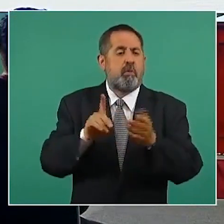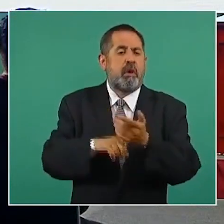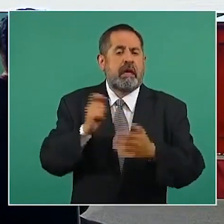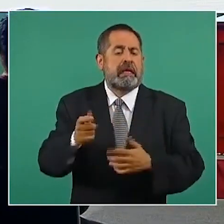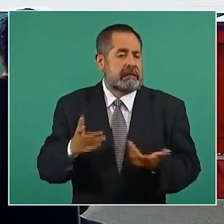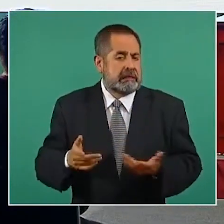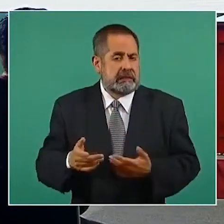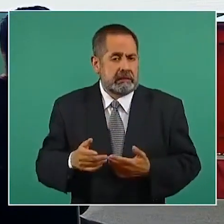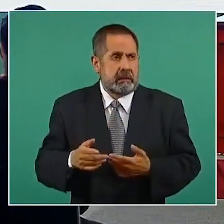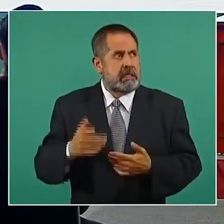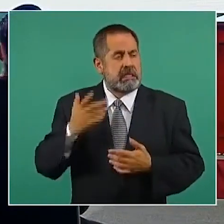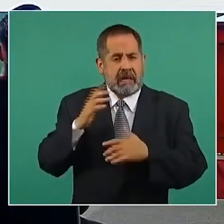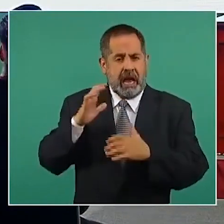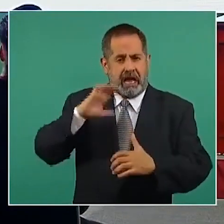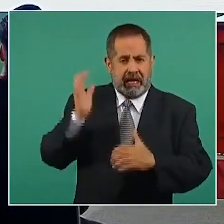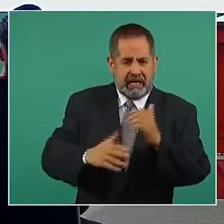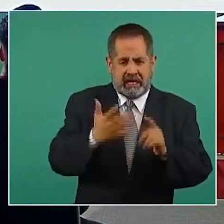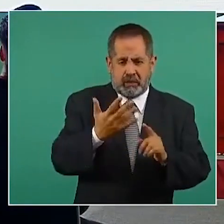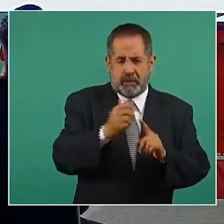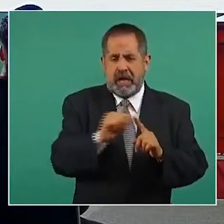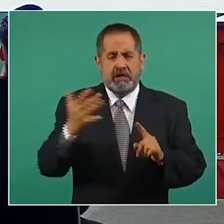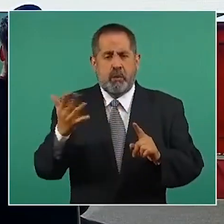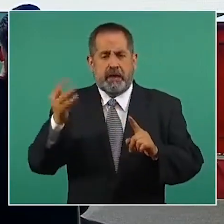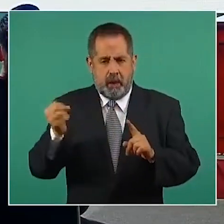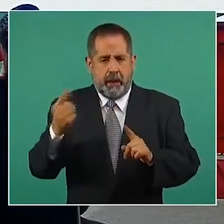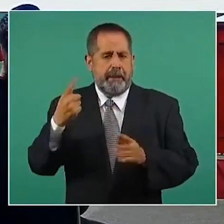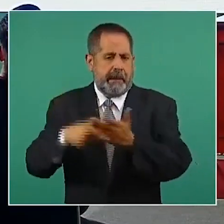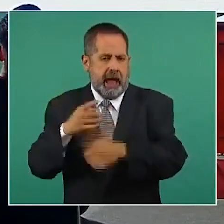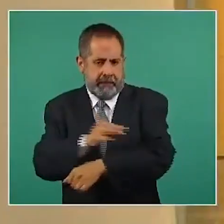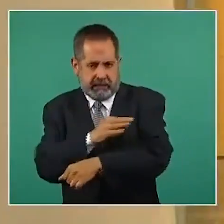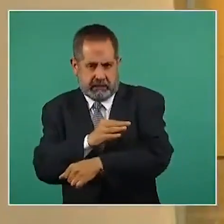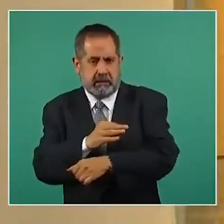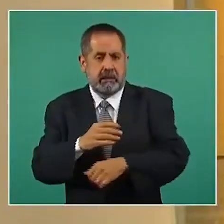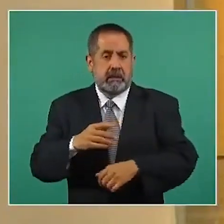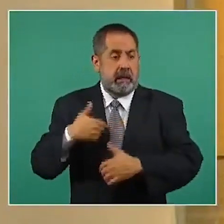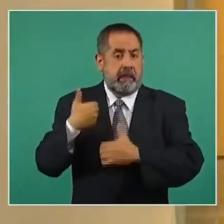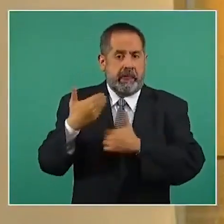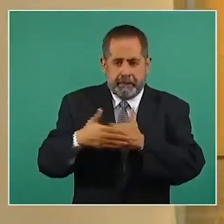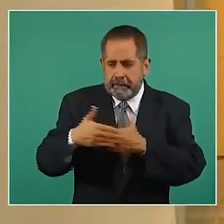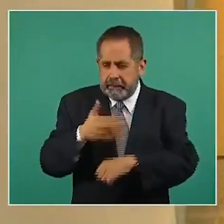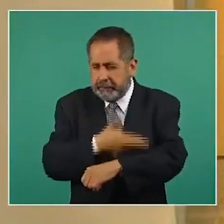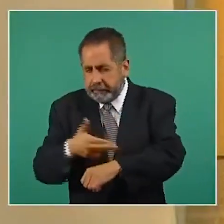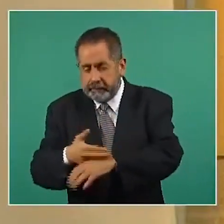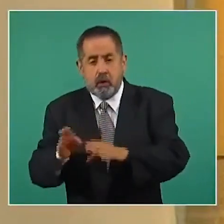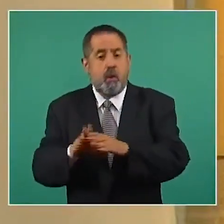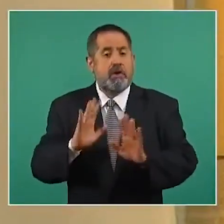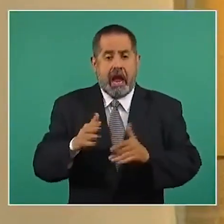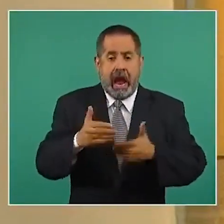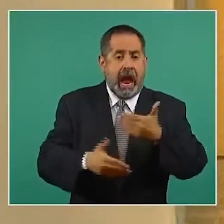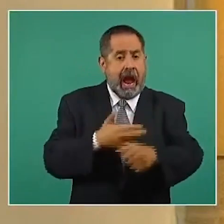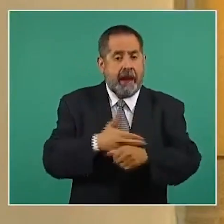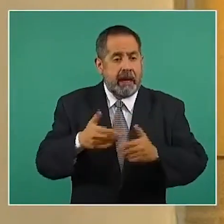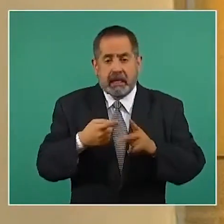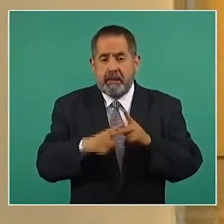década ya terminamos con la de 50-59, la primera dosis, estamos haciendo los segundos esquemas, estamos avanzando